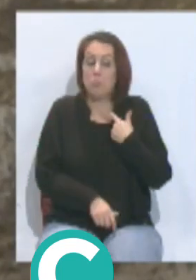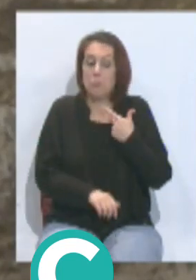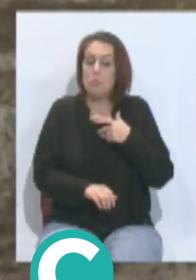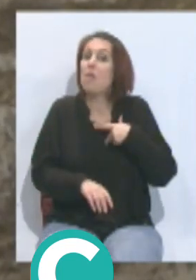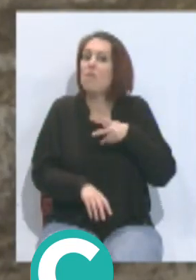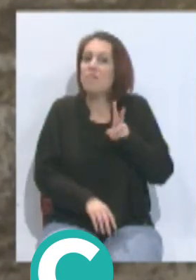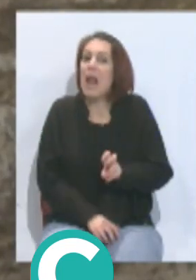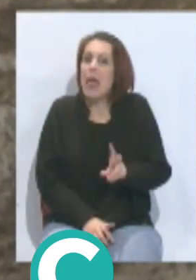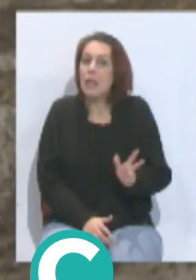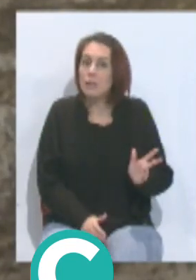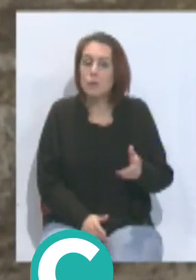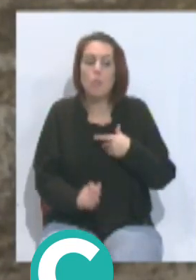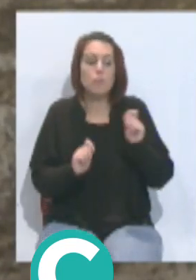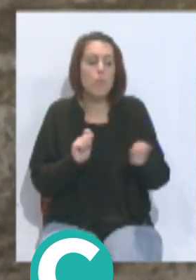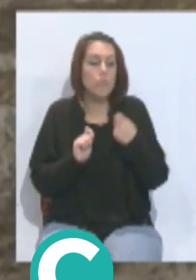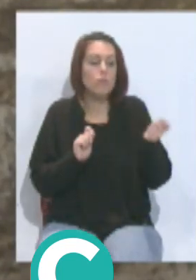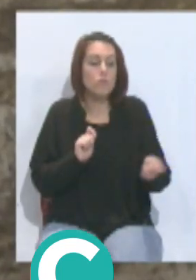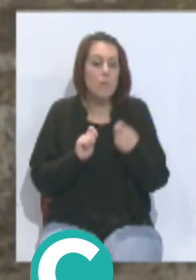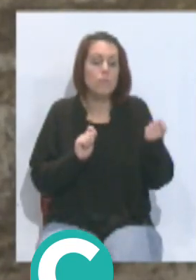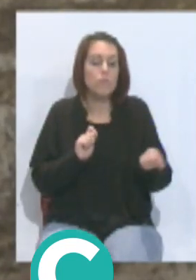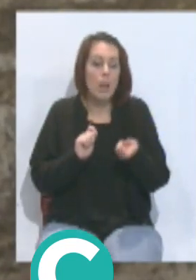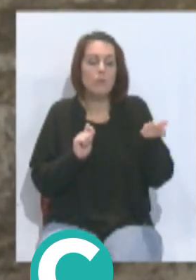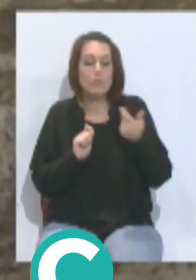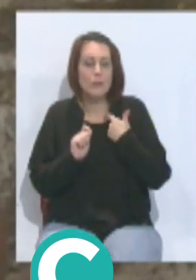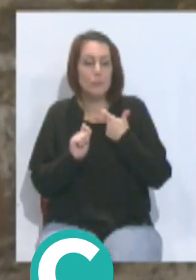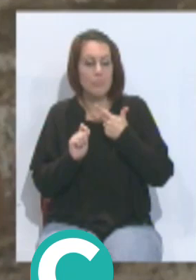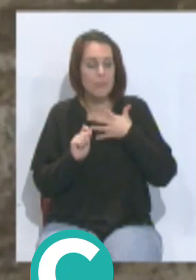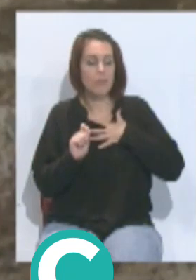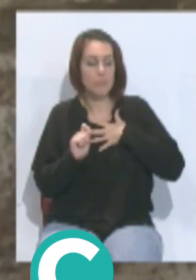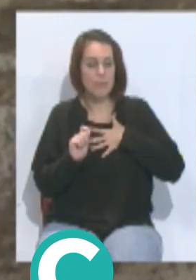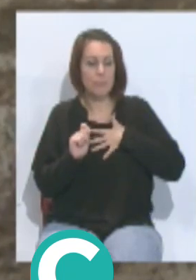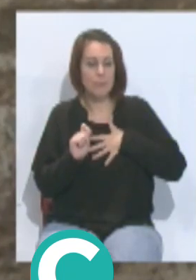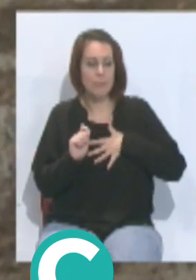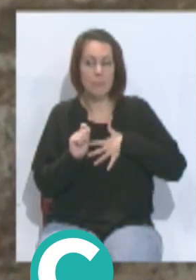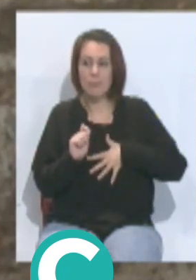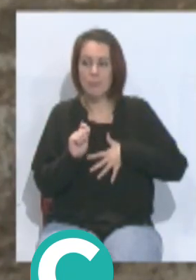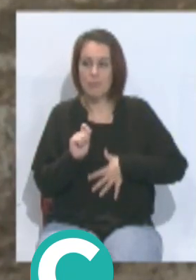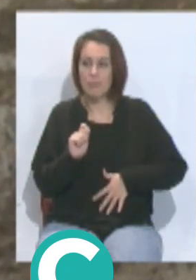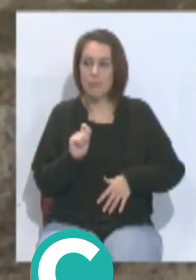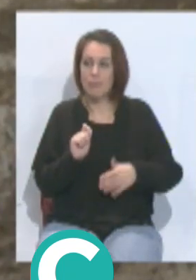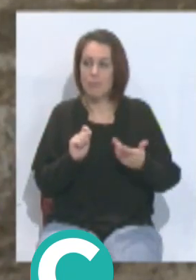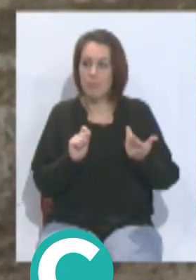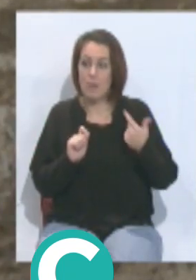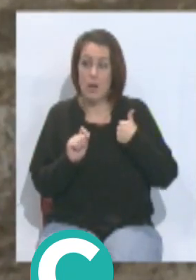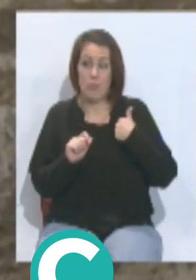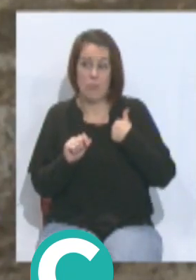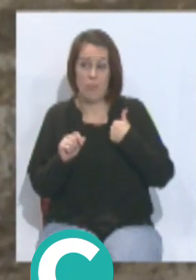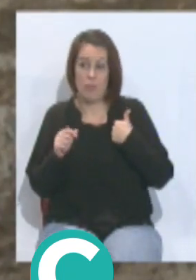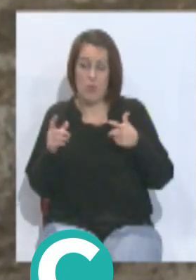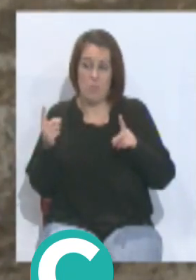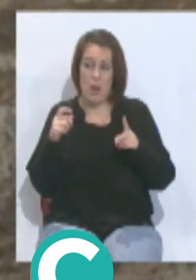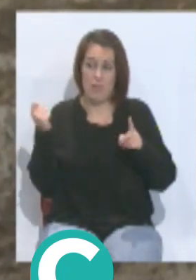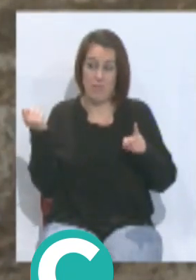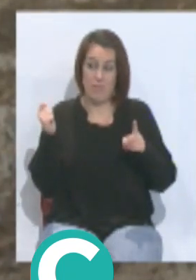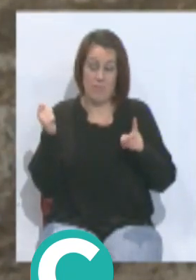tenían bombista. Y yo, y se me va metiendo el compás en el cuerpo, pero este de aquí, ni mitad, porque esta de aquí venía